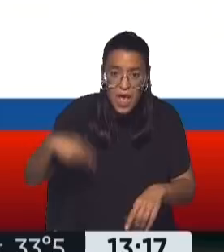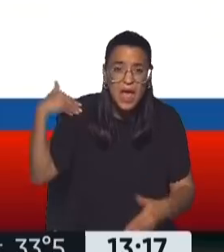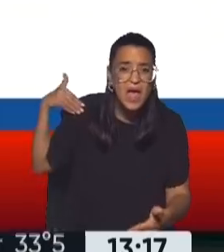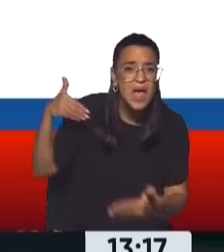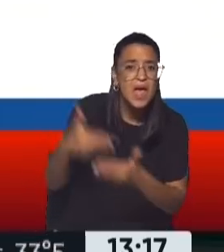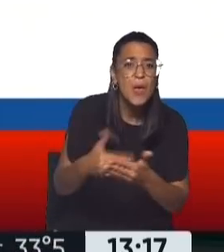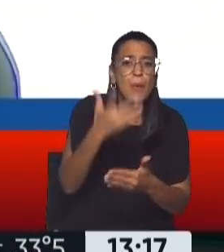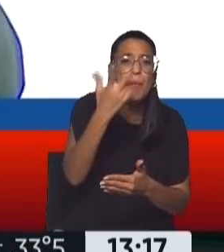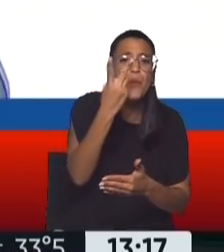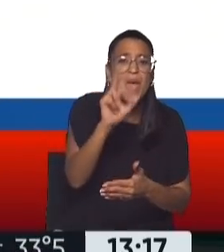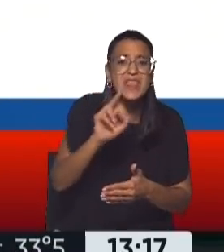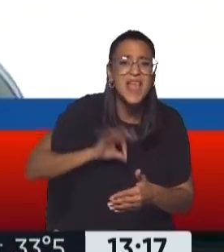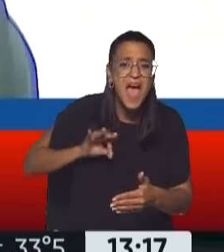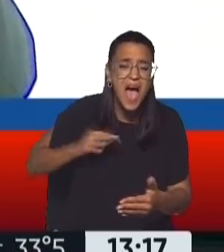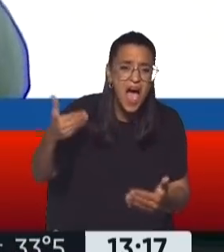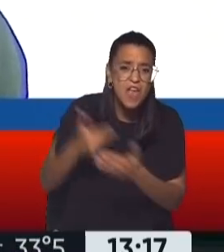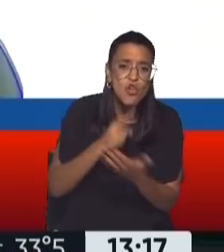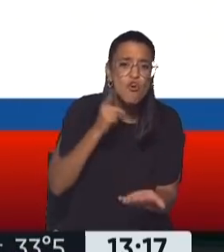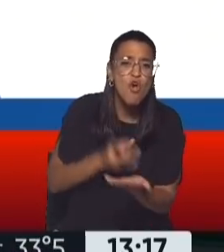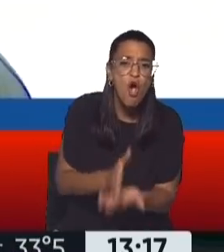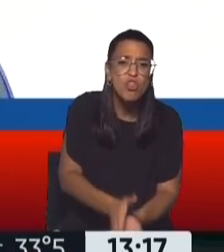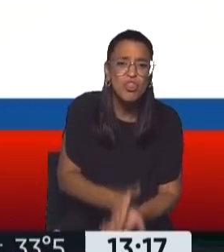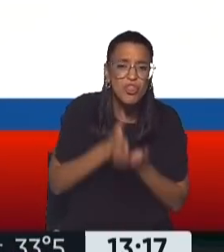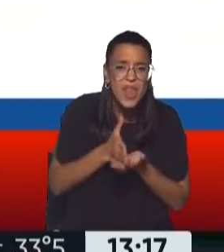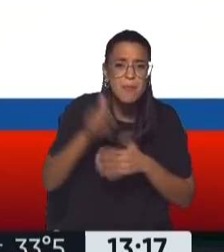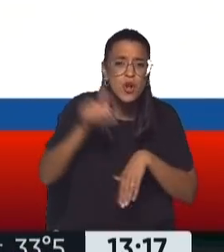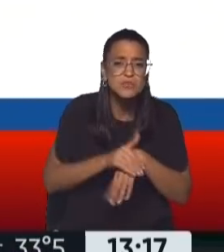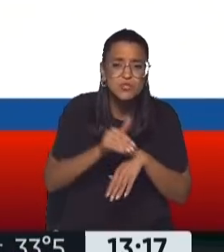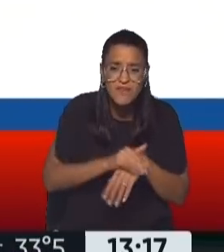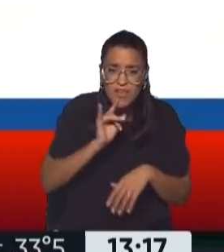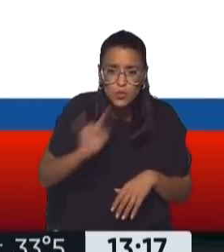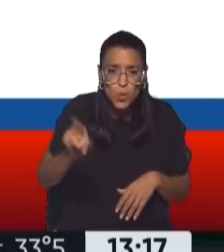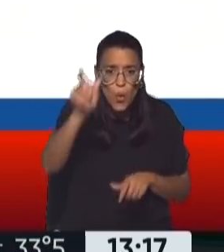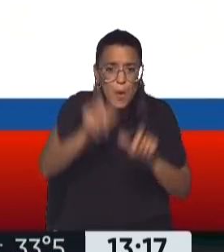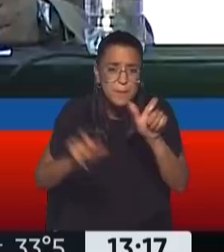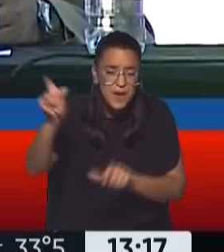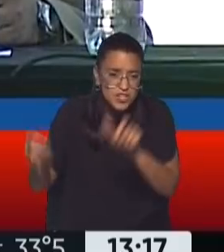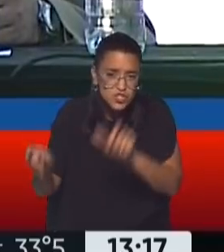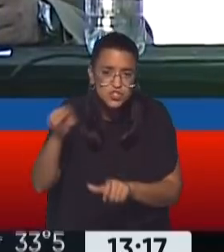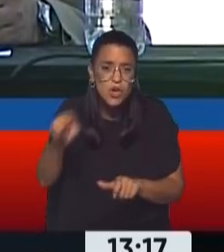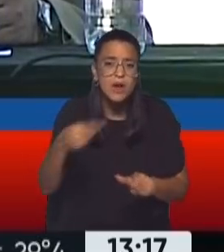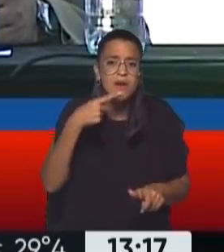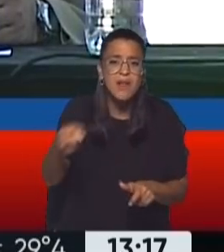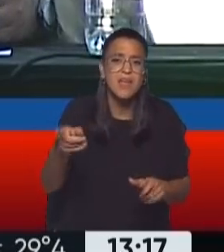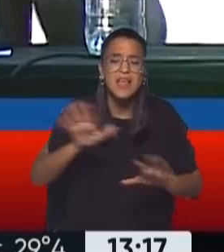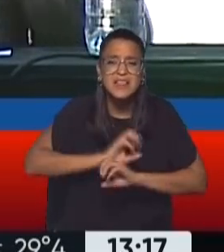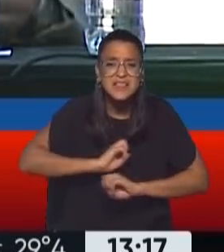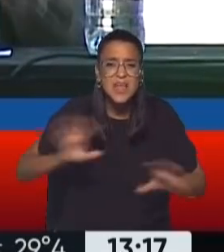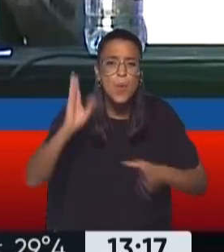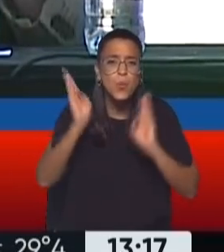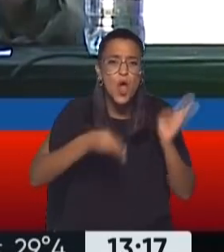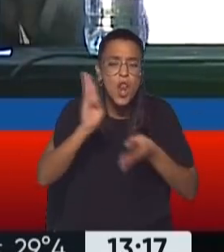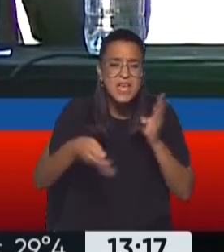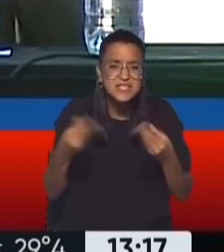en dejar firme la condena por la responsabilidad que tuvieron quienes cometieron esos actos de